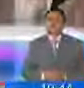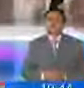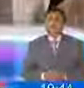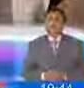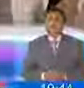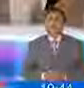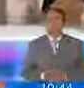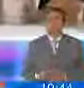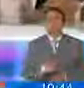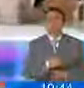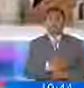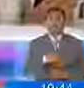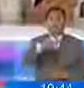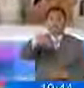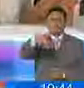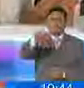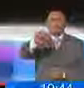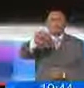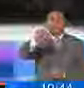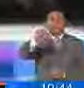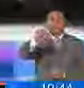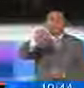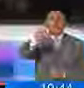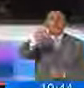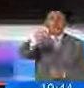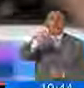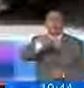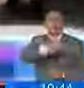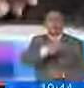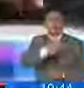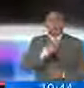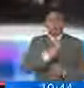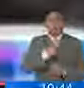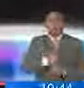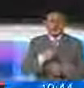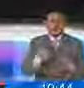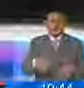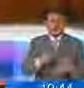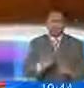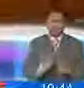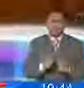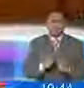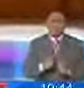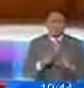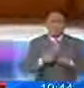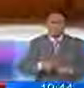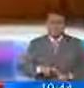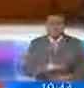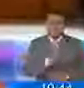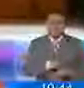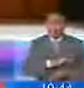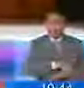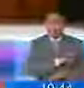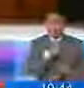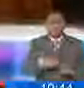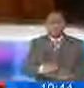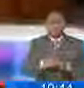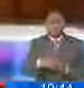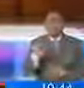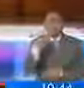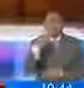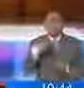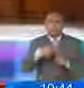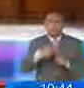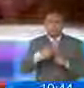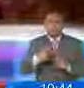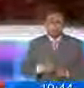Paulina es la heroína de su hogar. El trabajo de esta mujer es multifacético, más aún cuando sus labores inician a las 5:30 de la